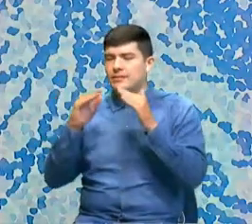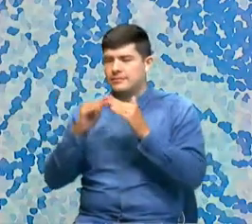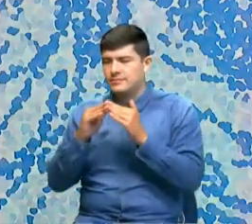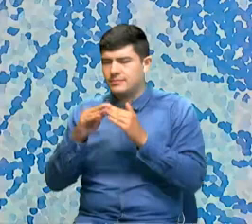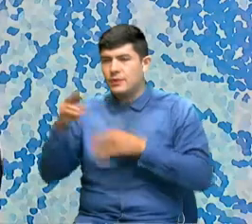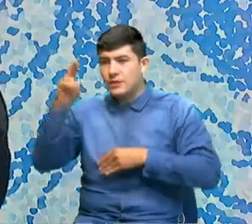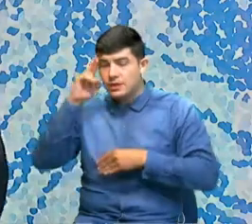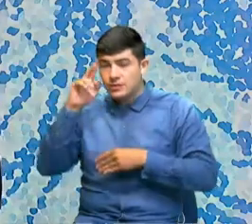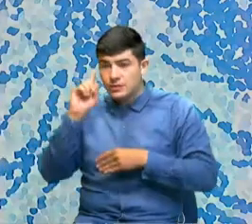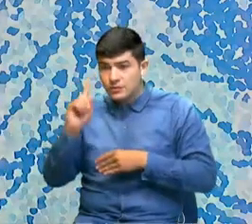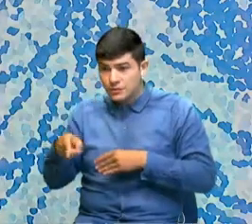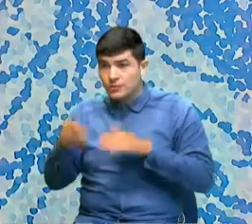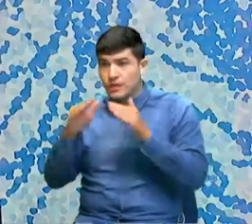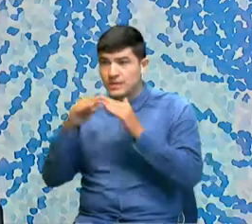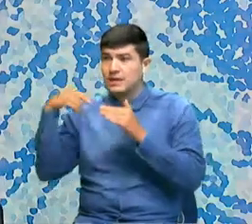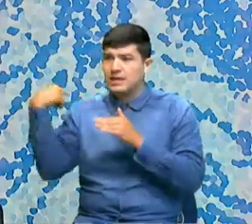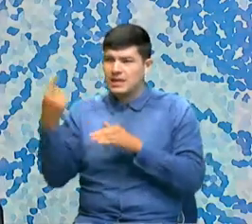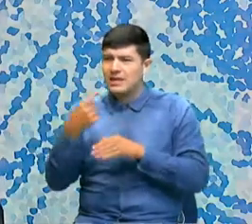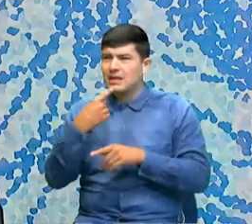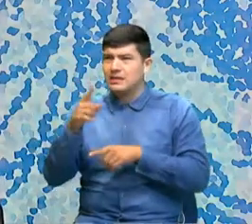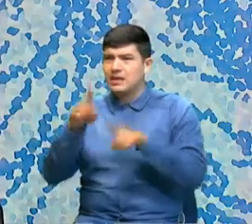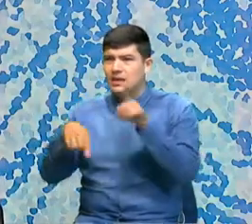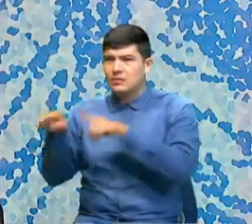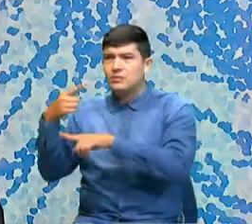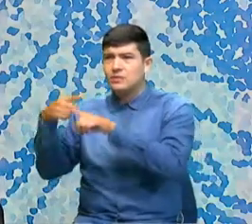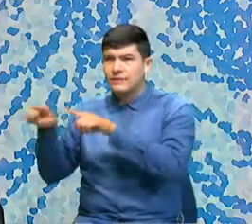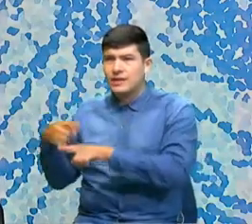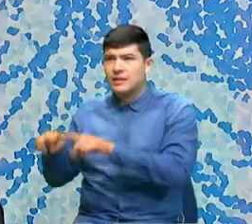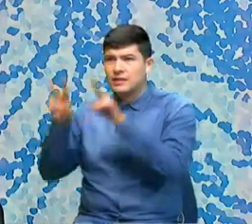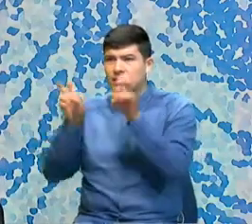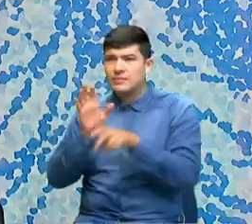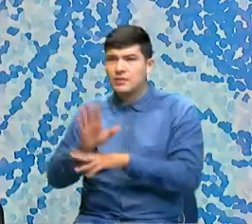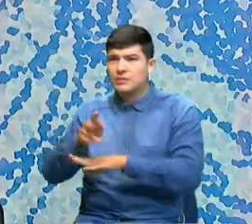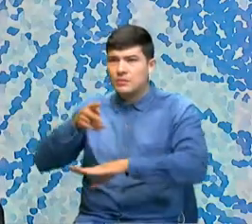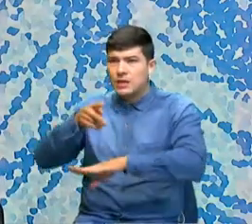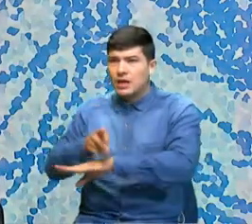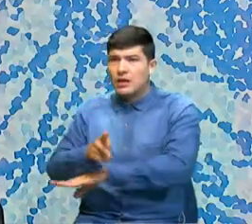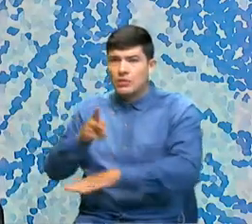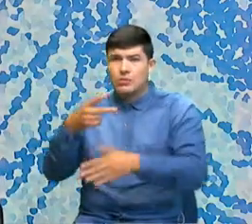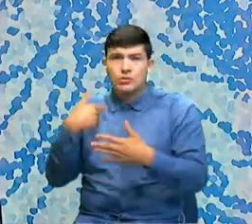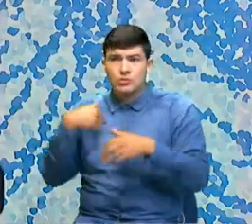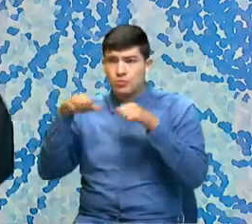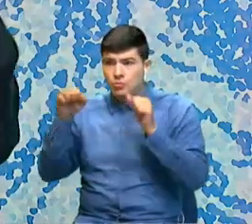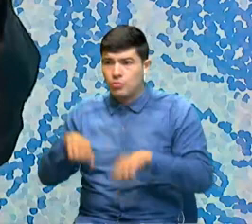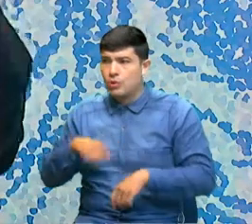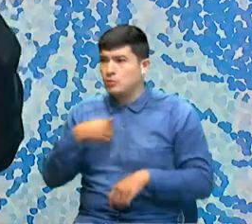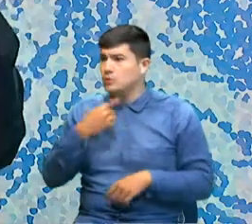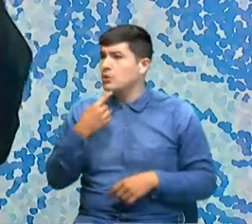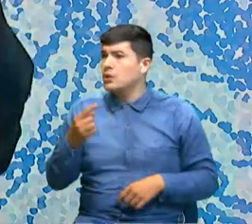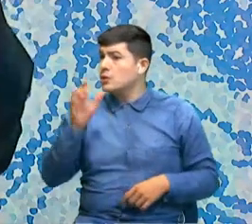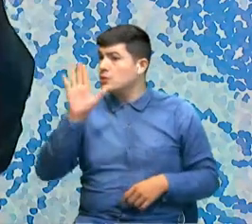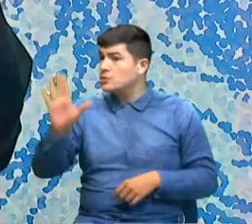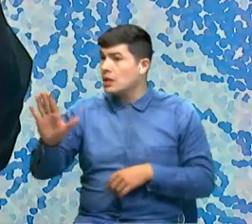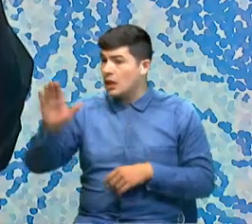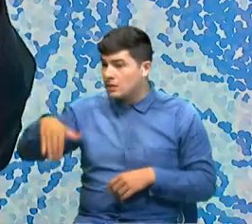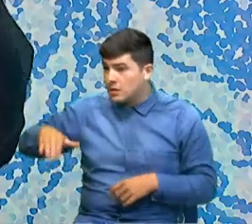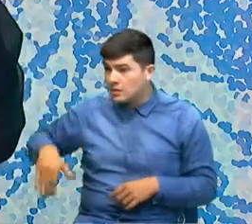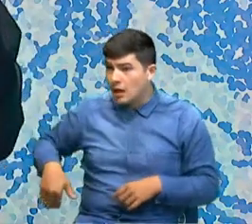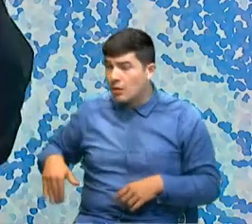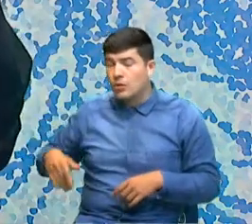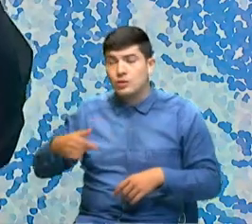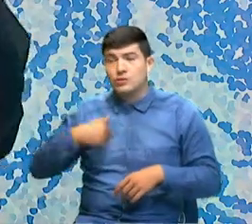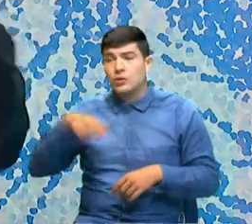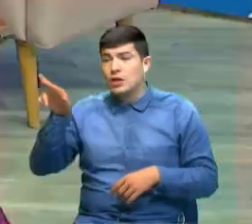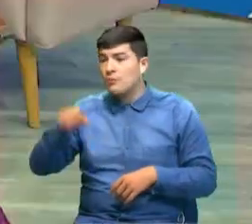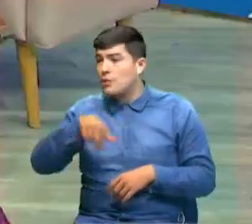el bien común, mire, hay cuestiones en los bienes comunes, parqueadero de bienes comunes, yo puedo llegar a decir, si usted está atrasado,